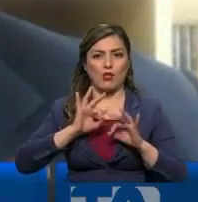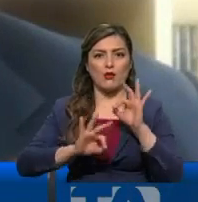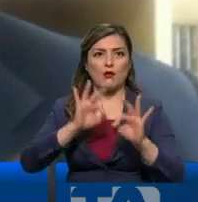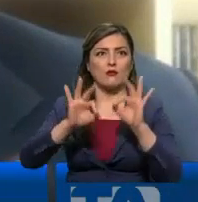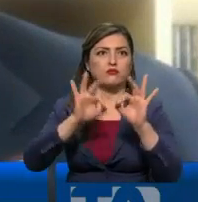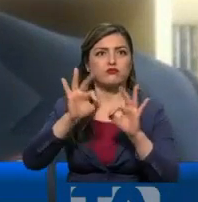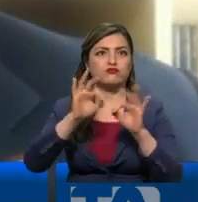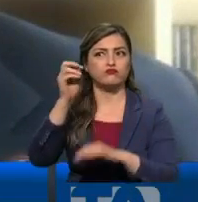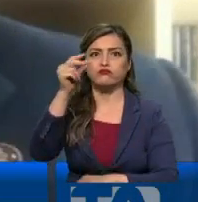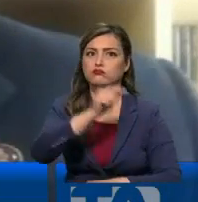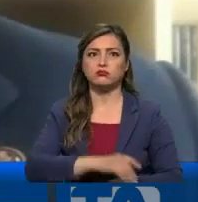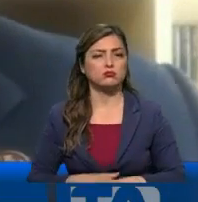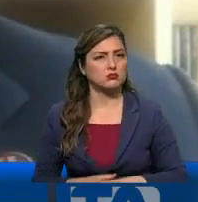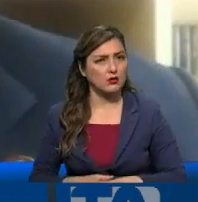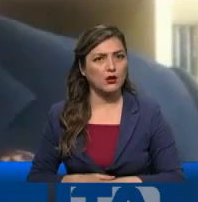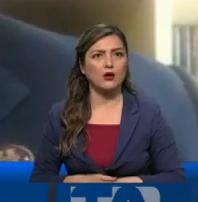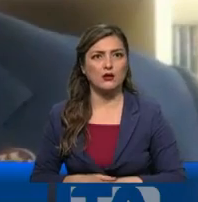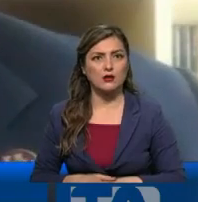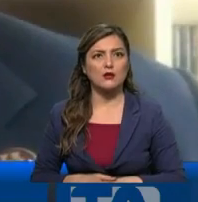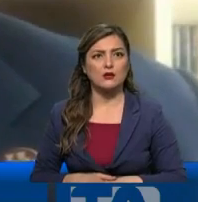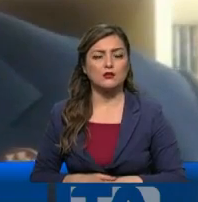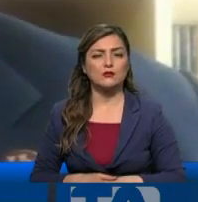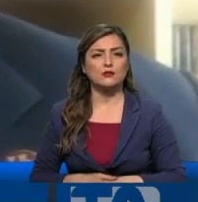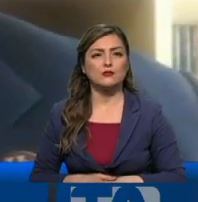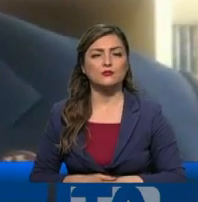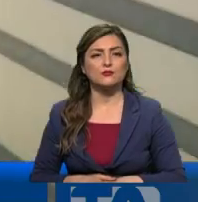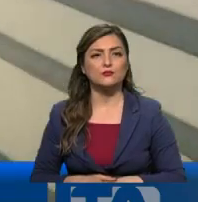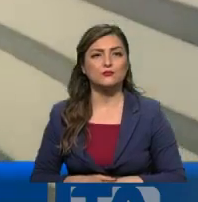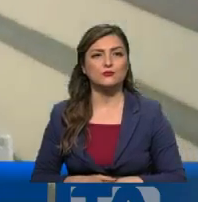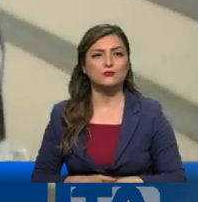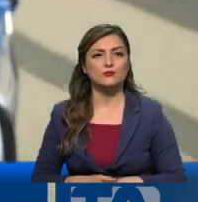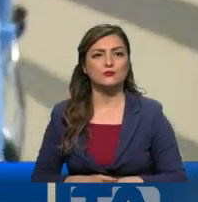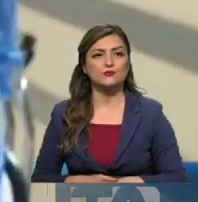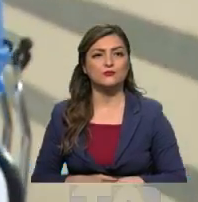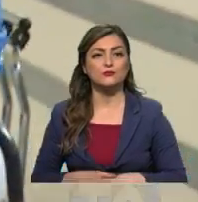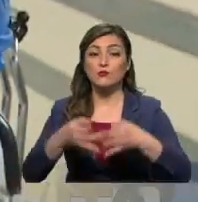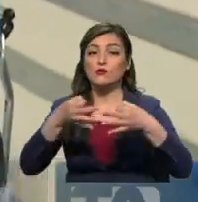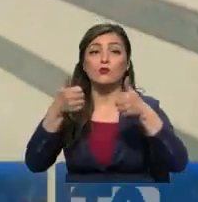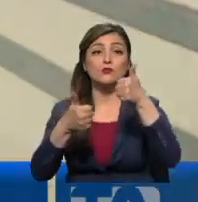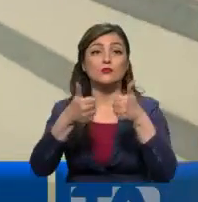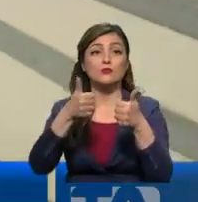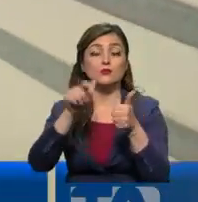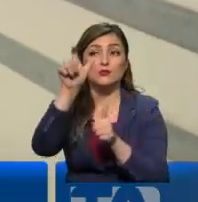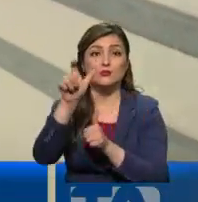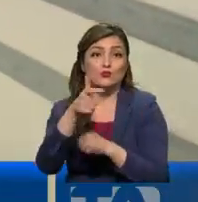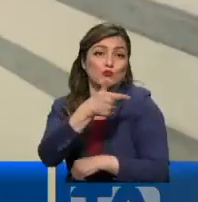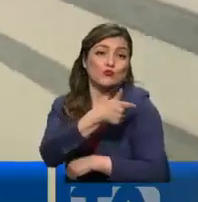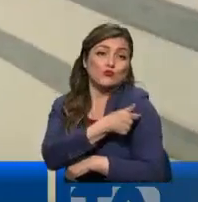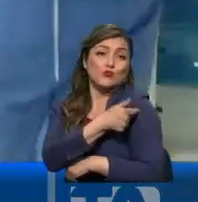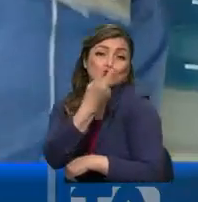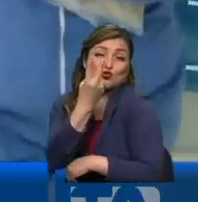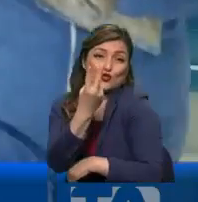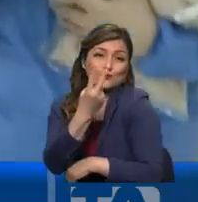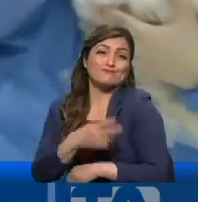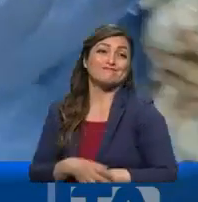variante Delta se va apropiando del territorio al cual entra. Entre los casos confirmados está un paciente vacunado con ambas